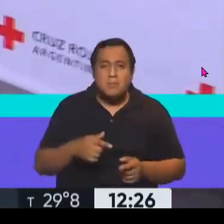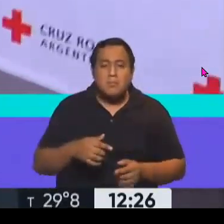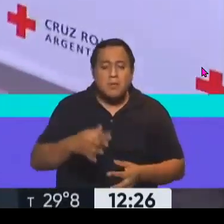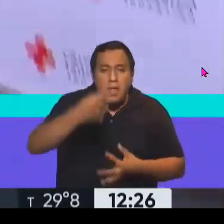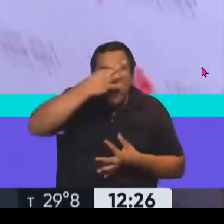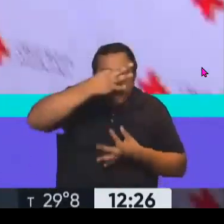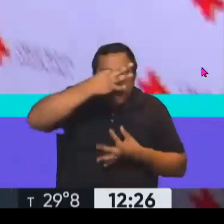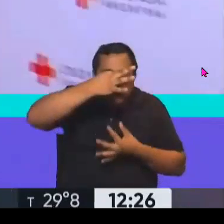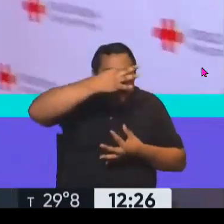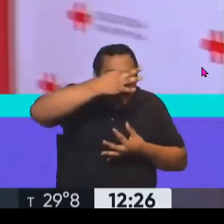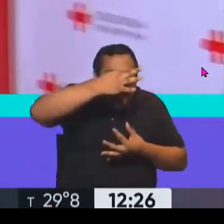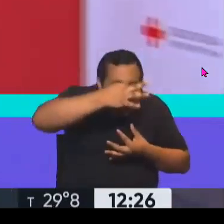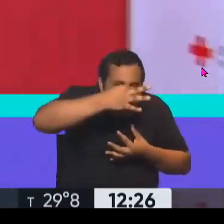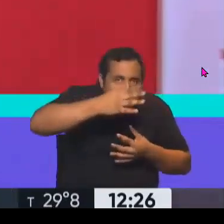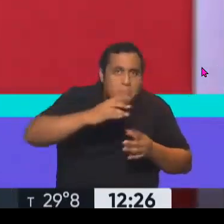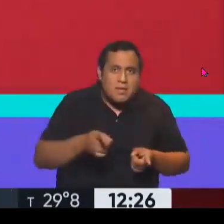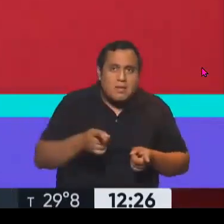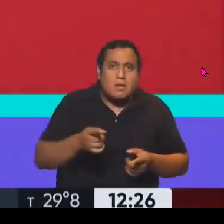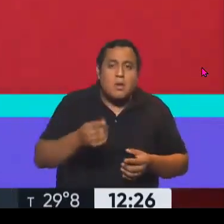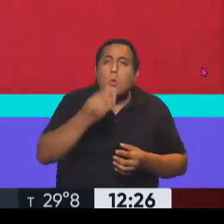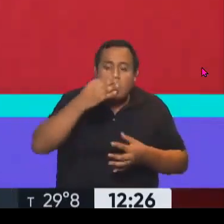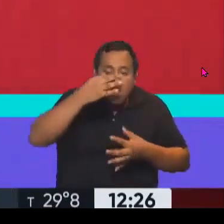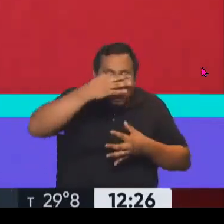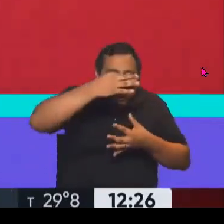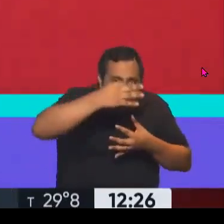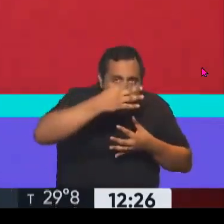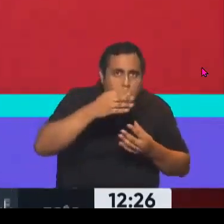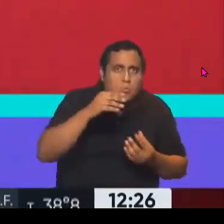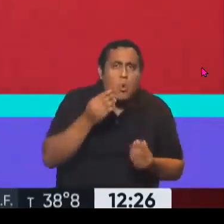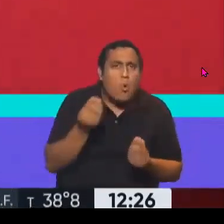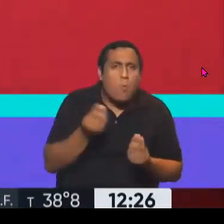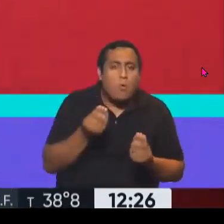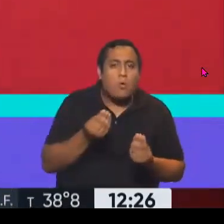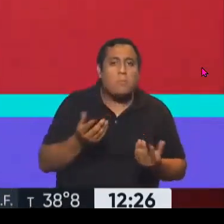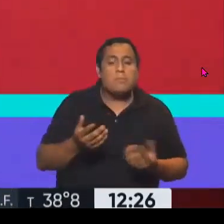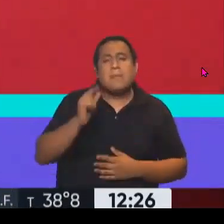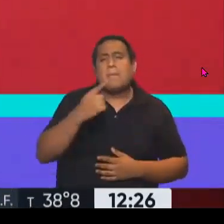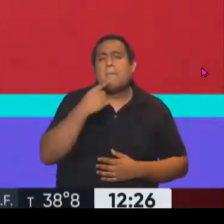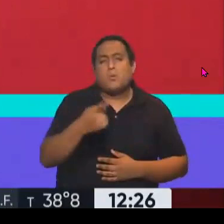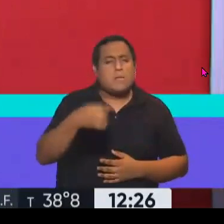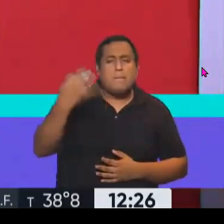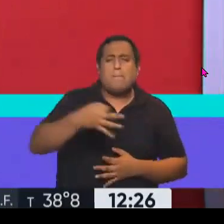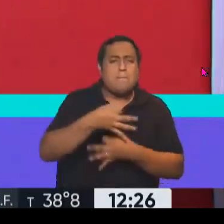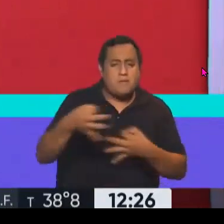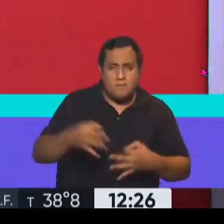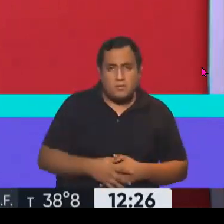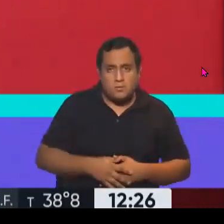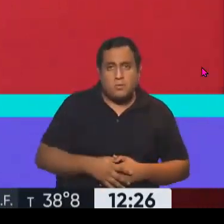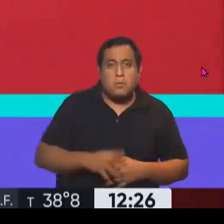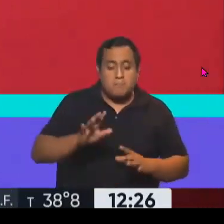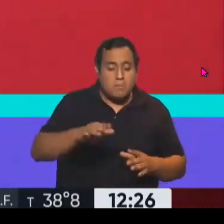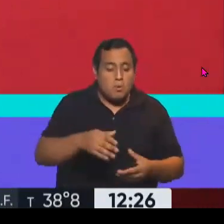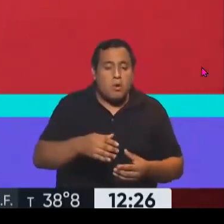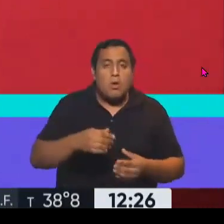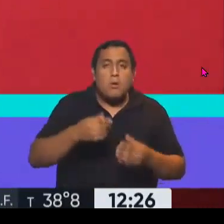boca a boca a la hora de realizar los primeros auxilios o una reanimación para una persona que la necesita? Excelente pregunta, el